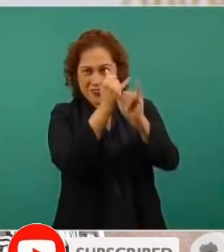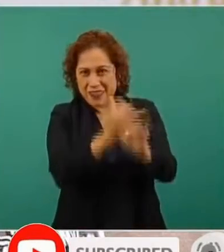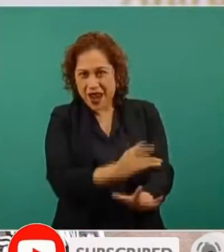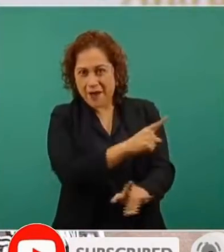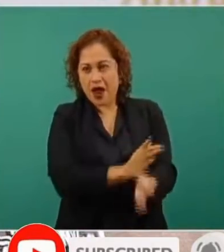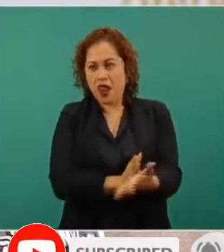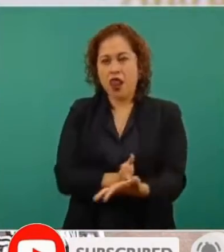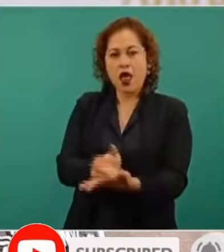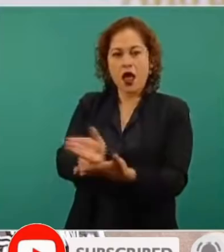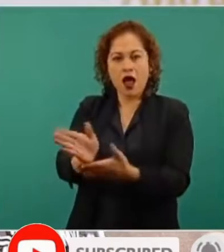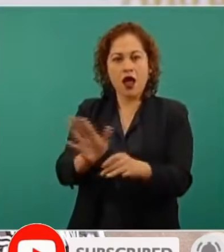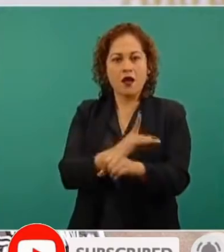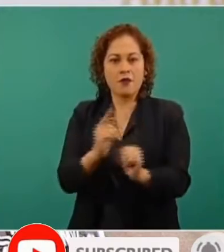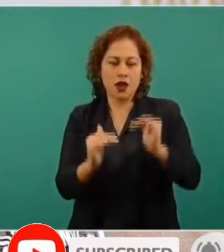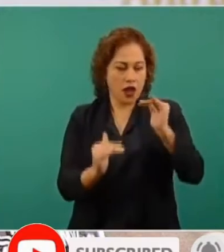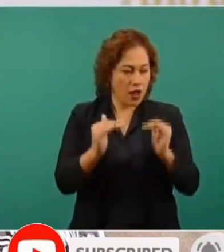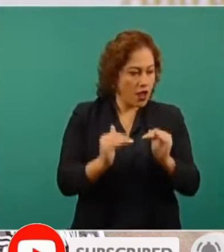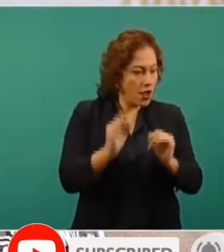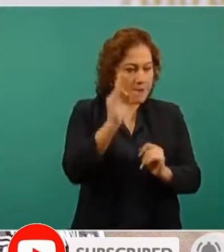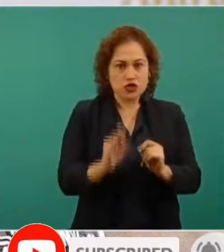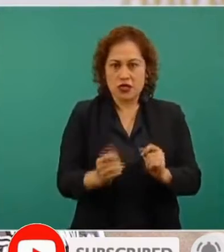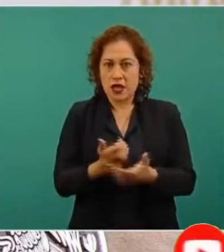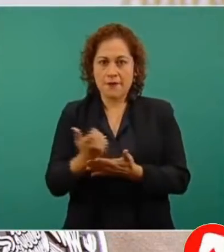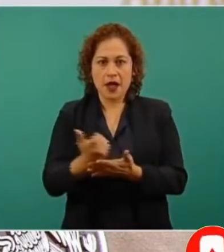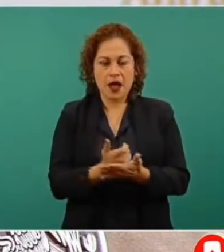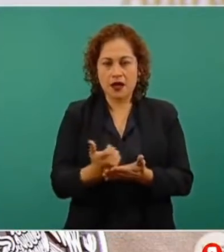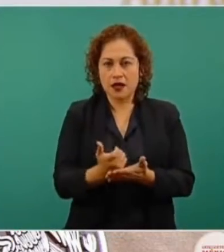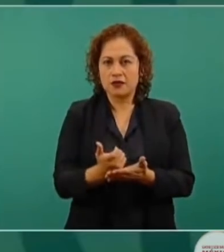eso del costo fijo y el costo variable, pues